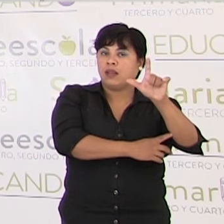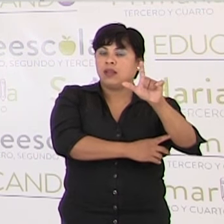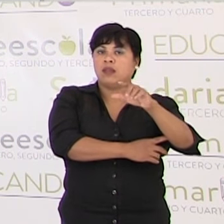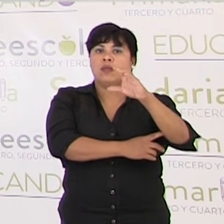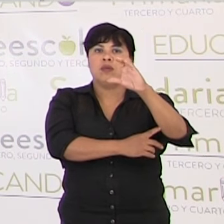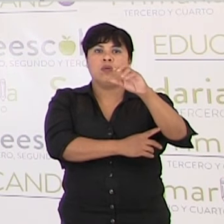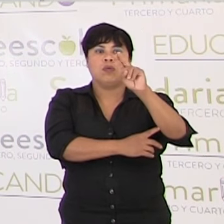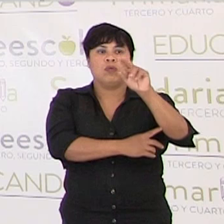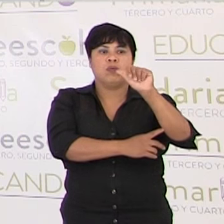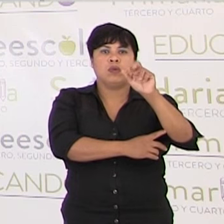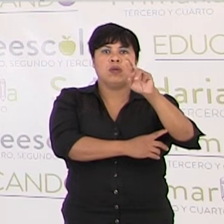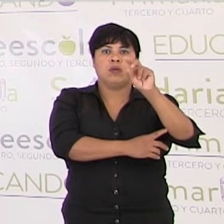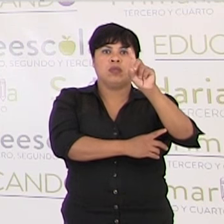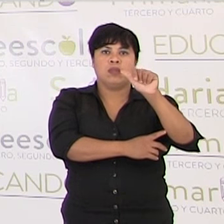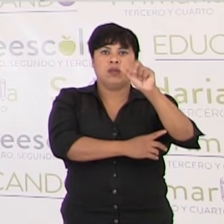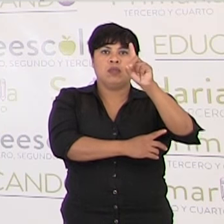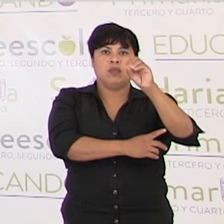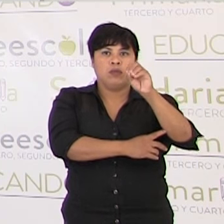del